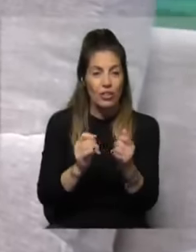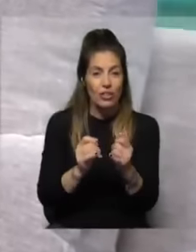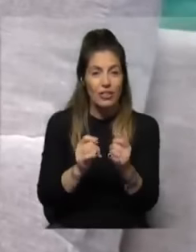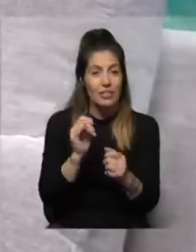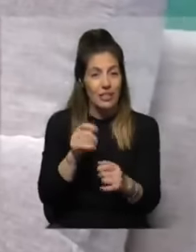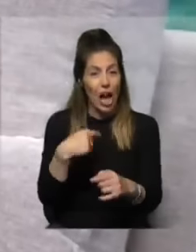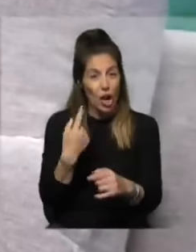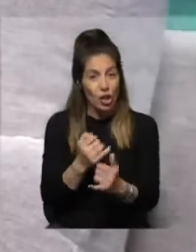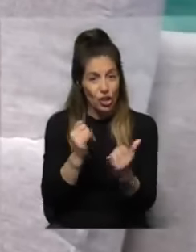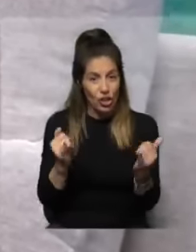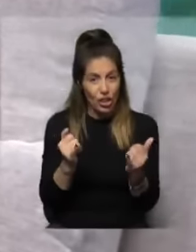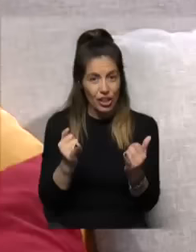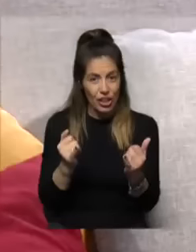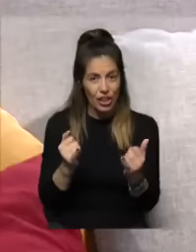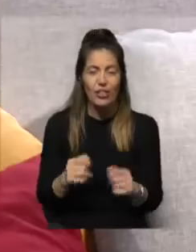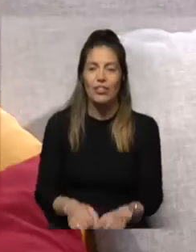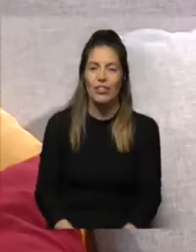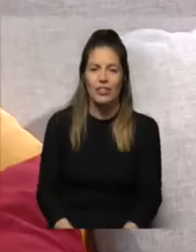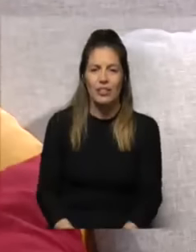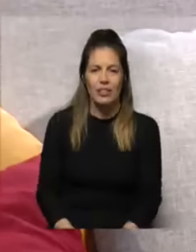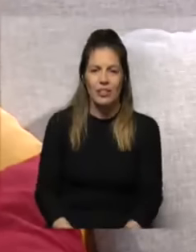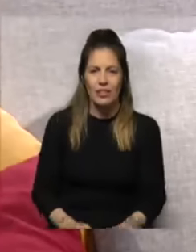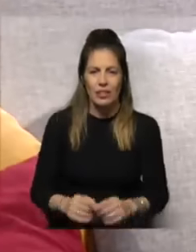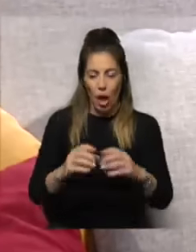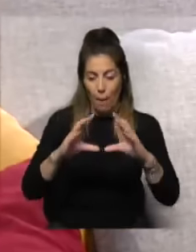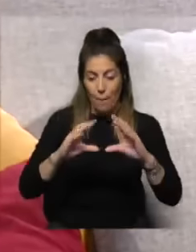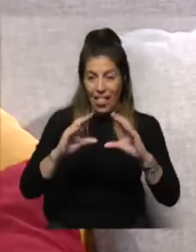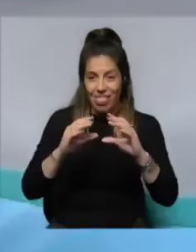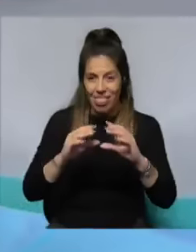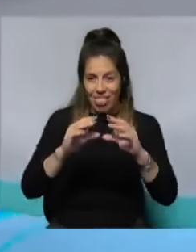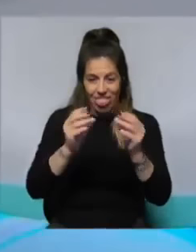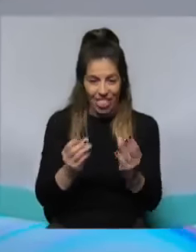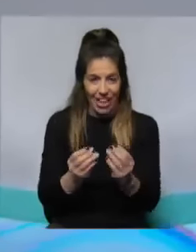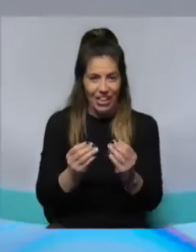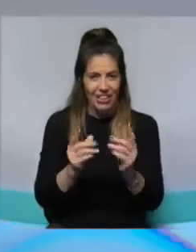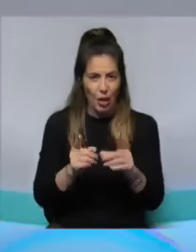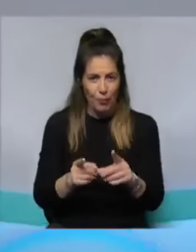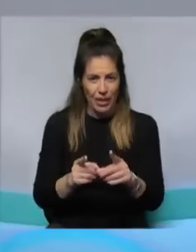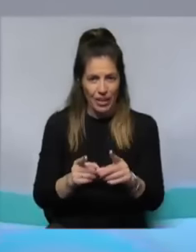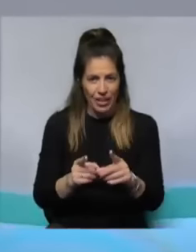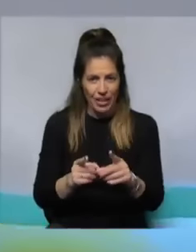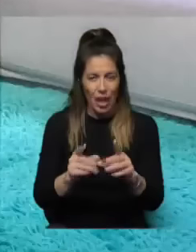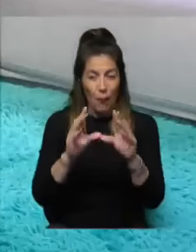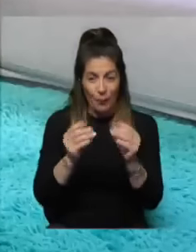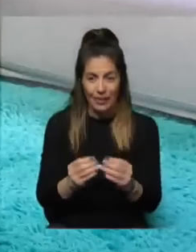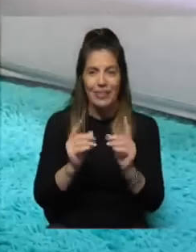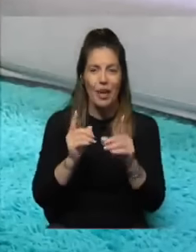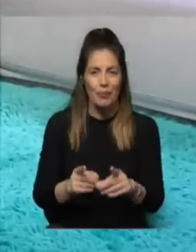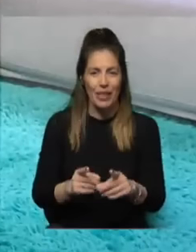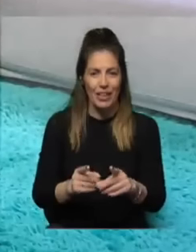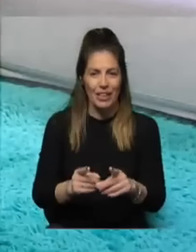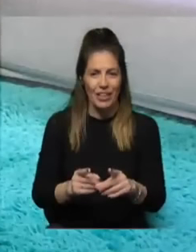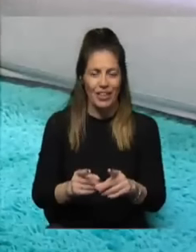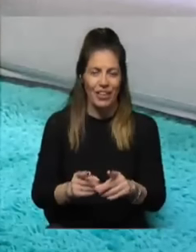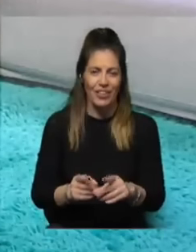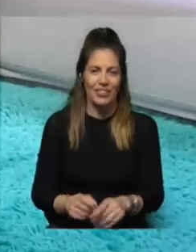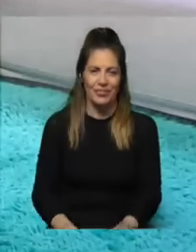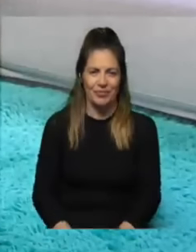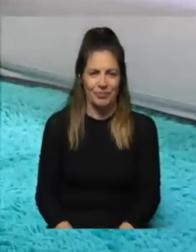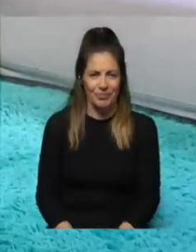Al otro día. O con membrillo. Pero pastel de dulce de leche es más rico. ¿Salame con dulce de leche? Esta gente se droga, Fito, por